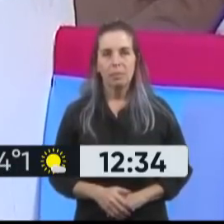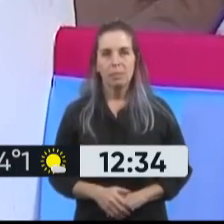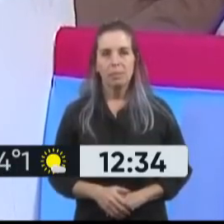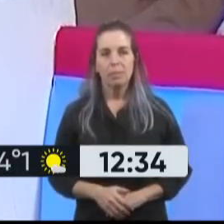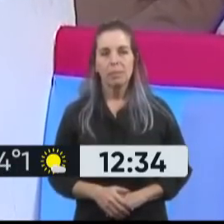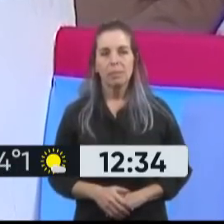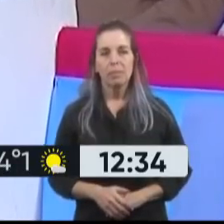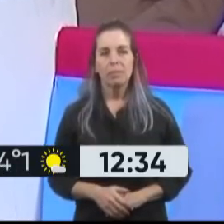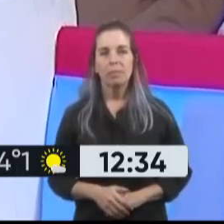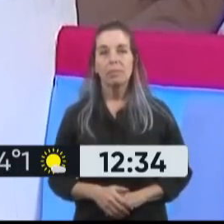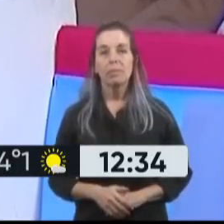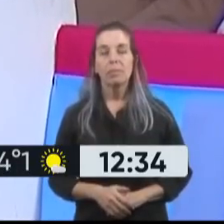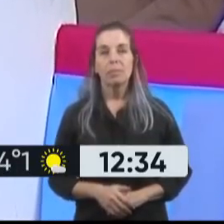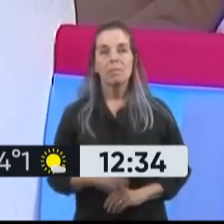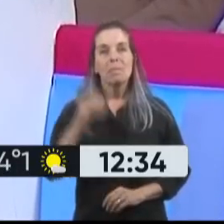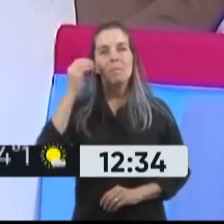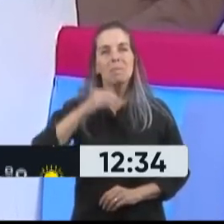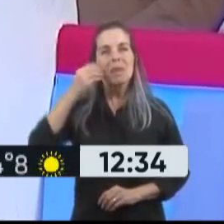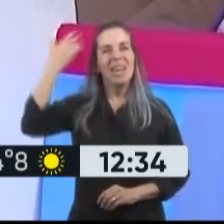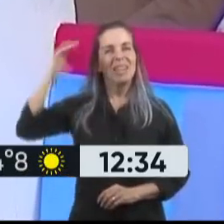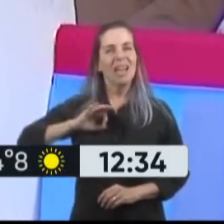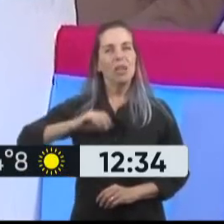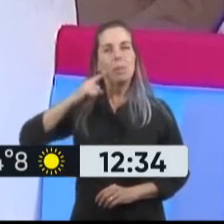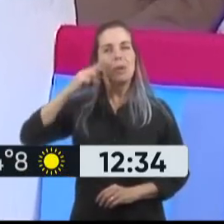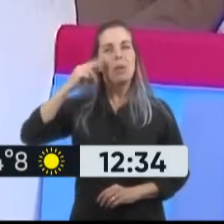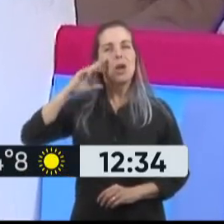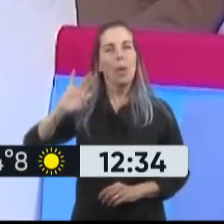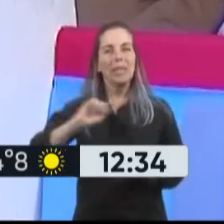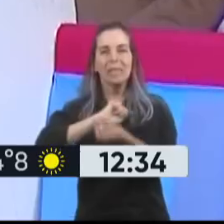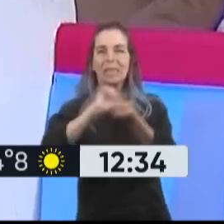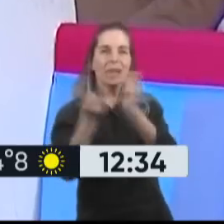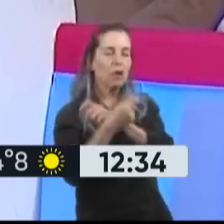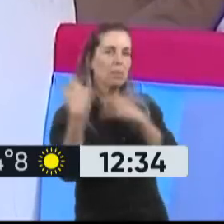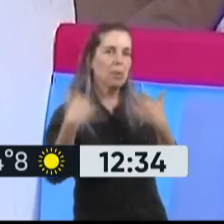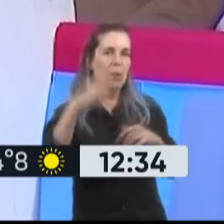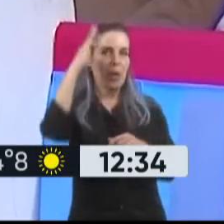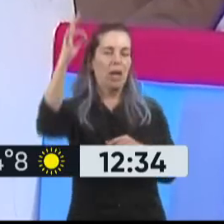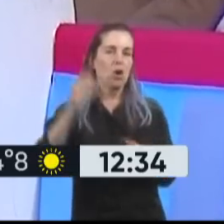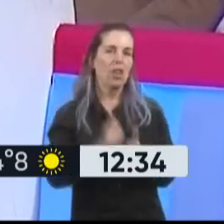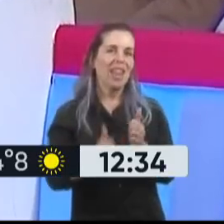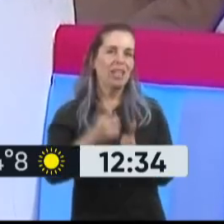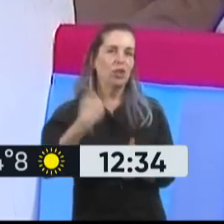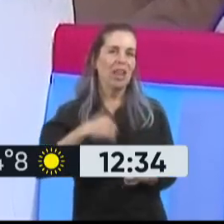la reforma que había hecho Menem en los años 90 había sido la reforma más grande de la historia argentina.